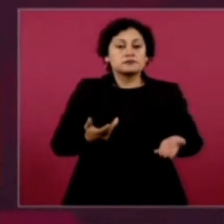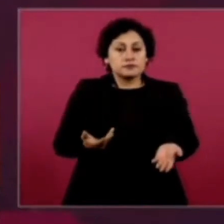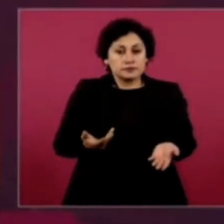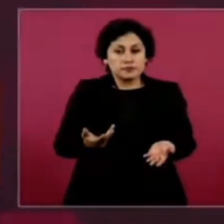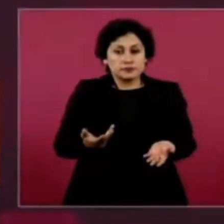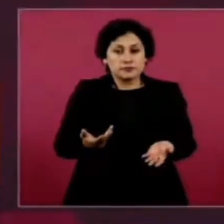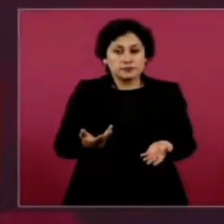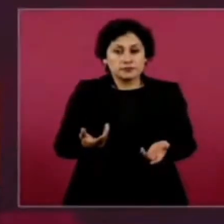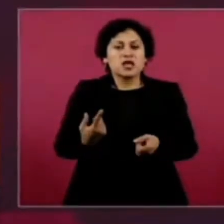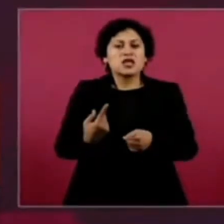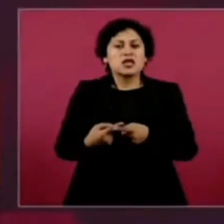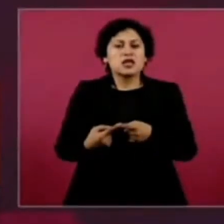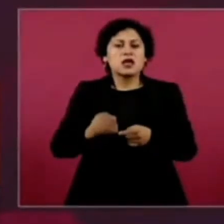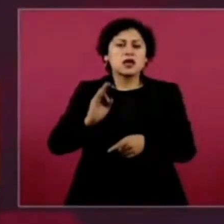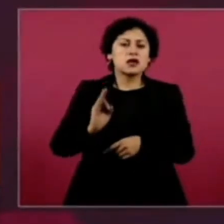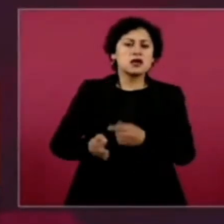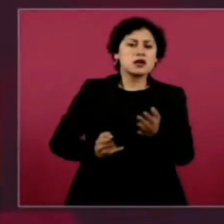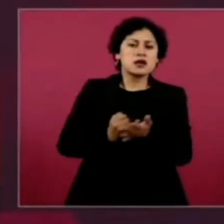¿quiénes convalidaron